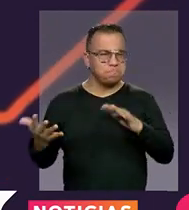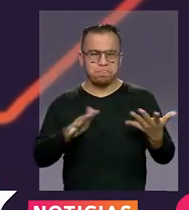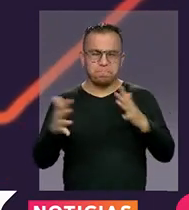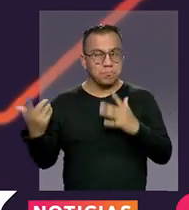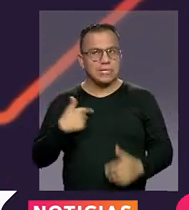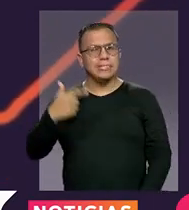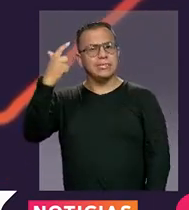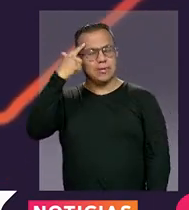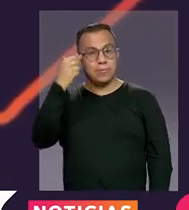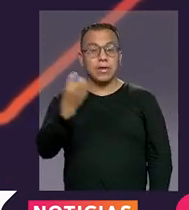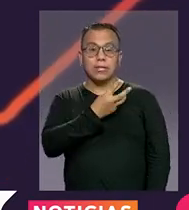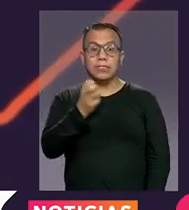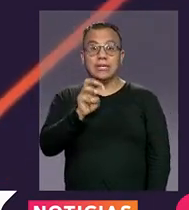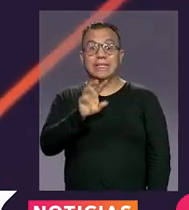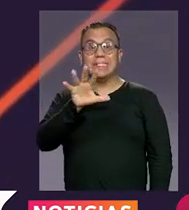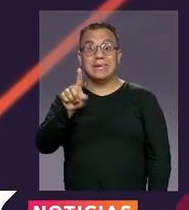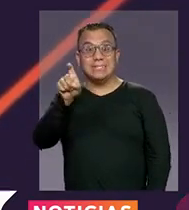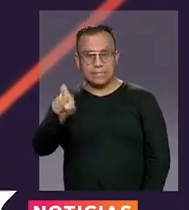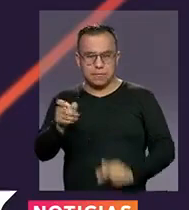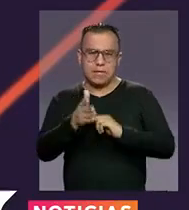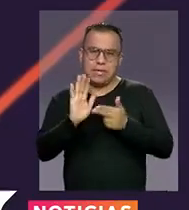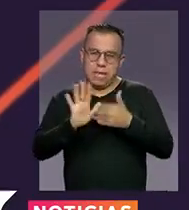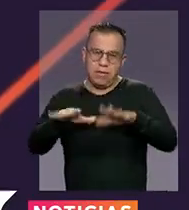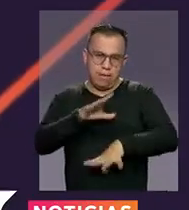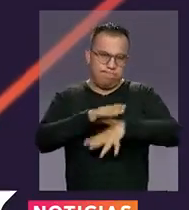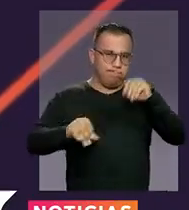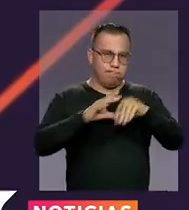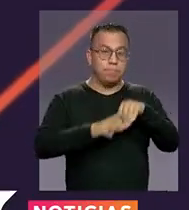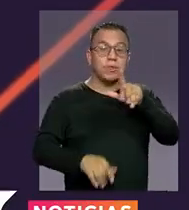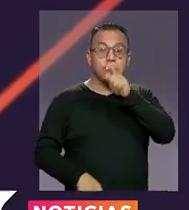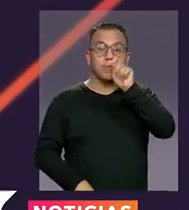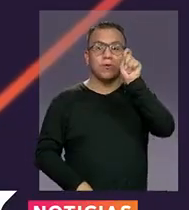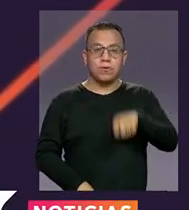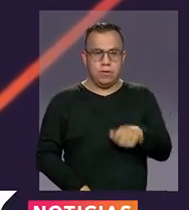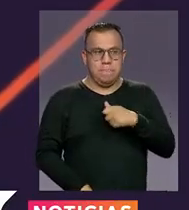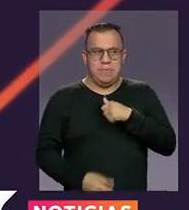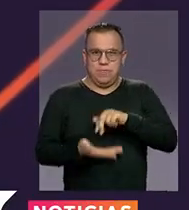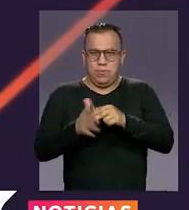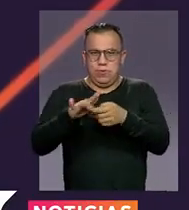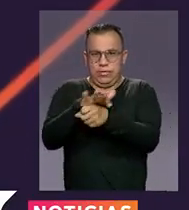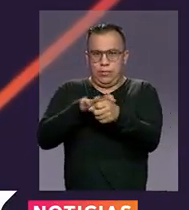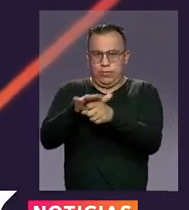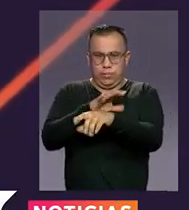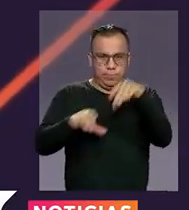de 836.000 personas han abandonado Ucrania por cuenta del conflicto.